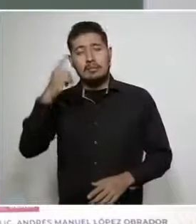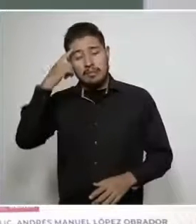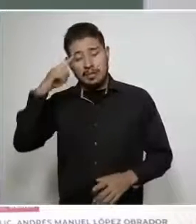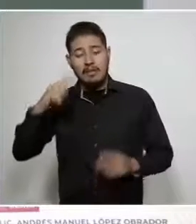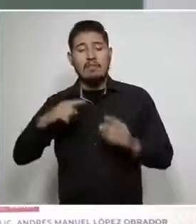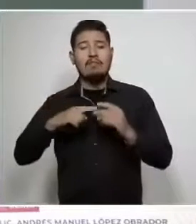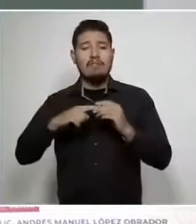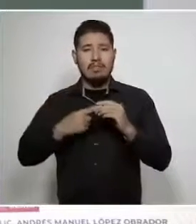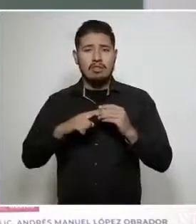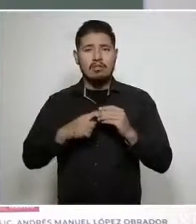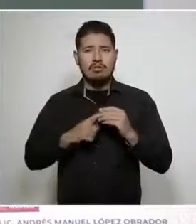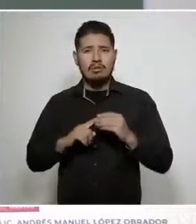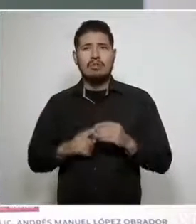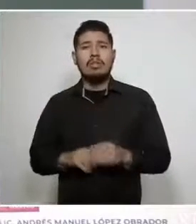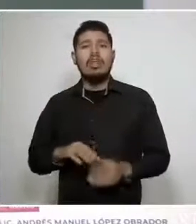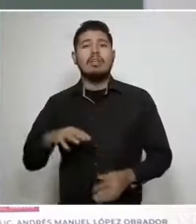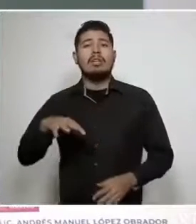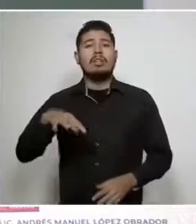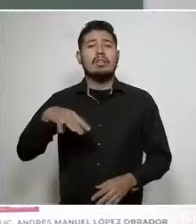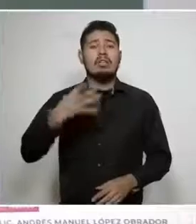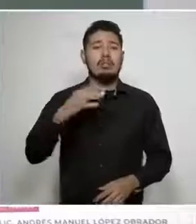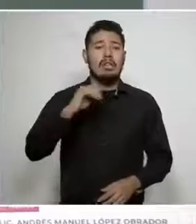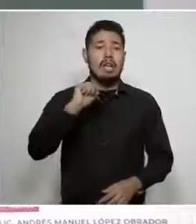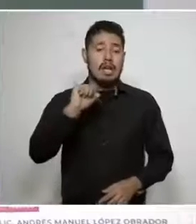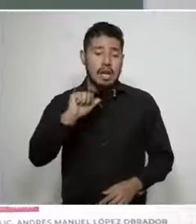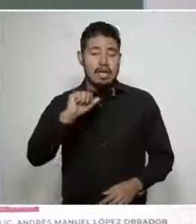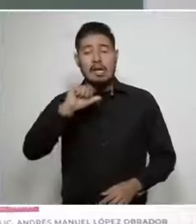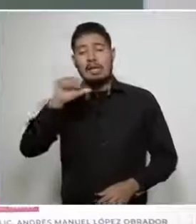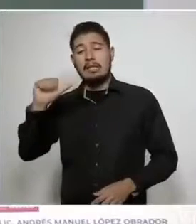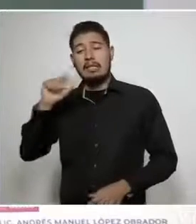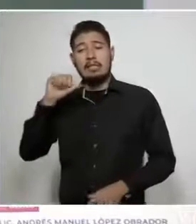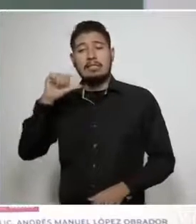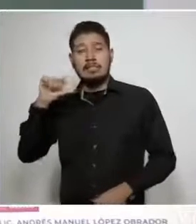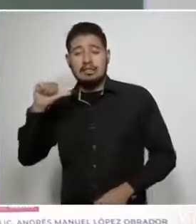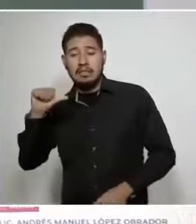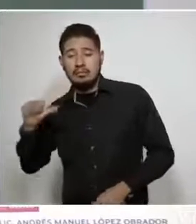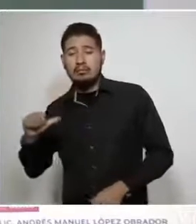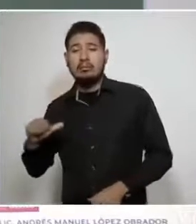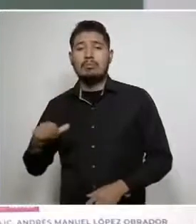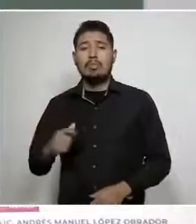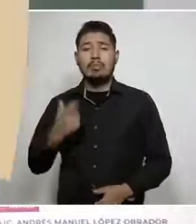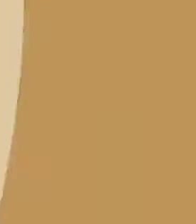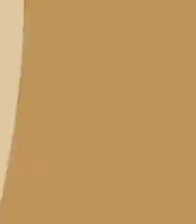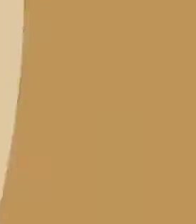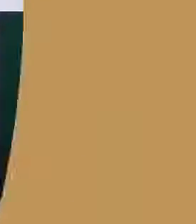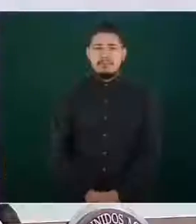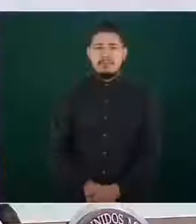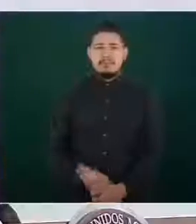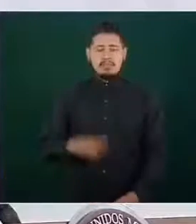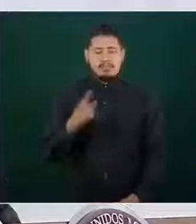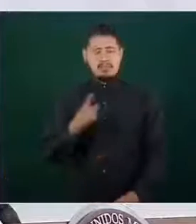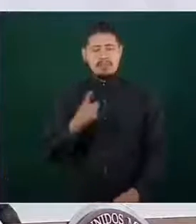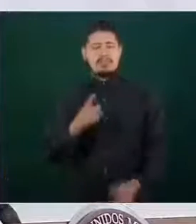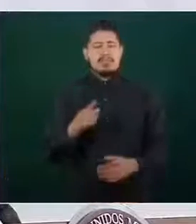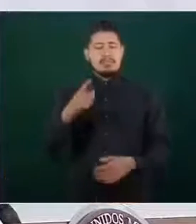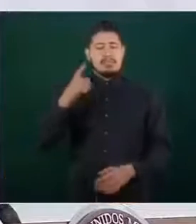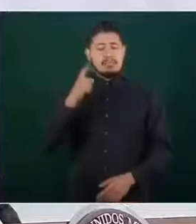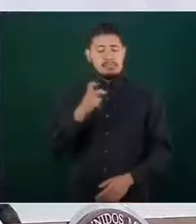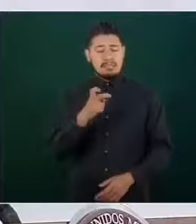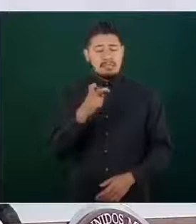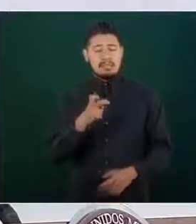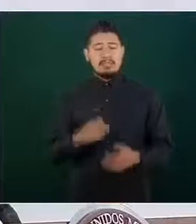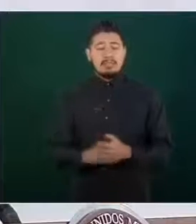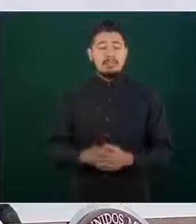frijol de 14 a 16 mil pesos la tonelada. El secretario de la